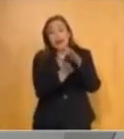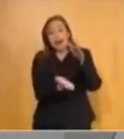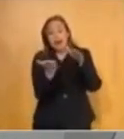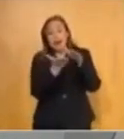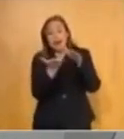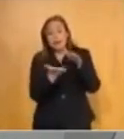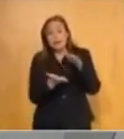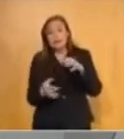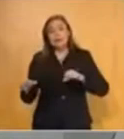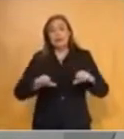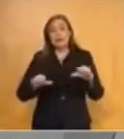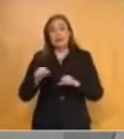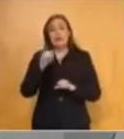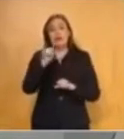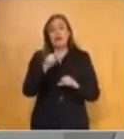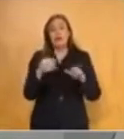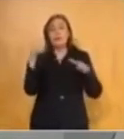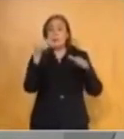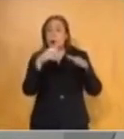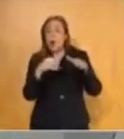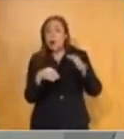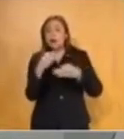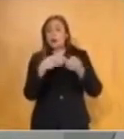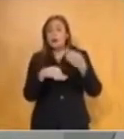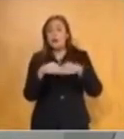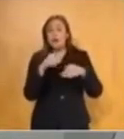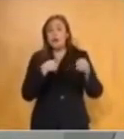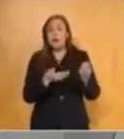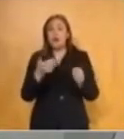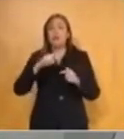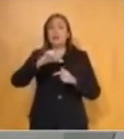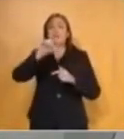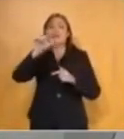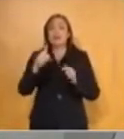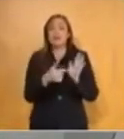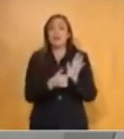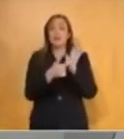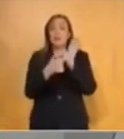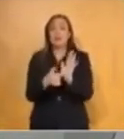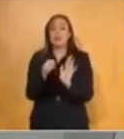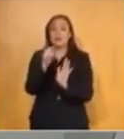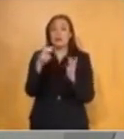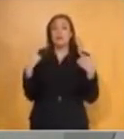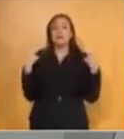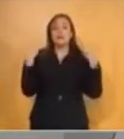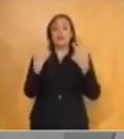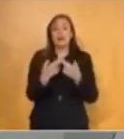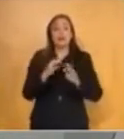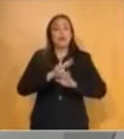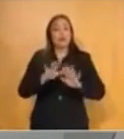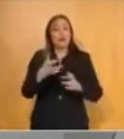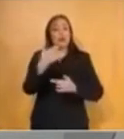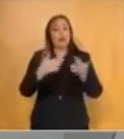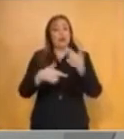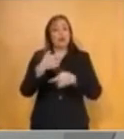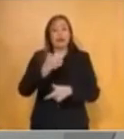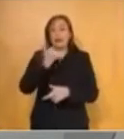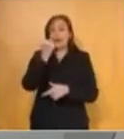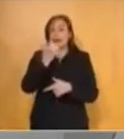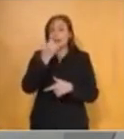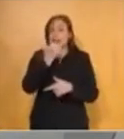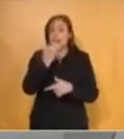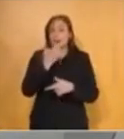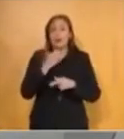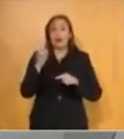en donde tú vas a integrar el trabajo que le vas a presentar a tu maestro o maestra al regresar a la secundaria, cuando regreses a